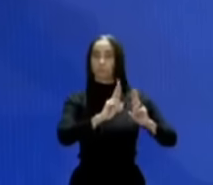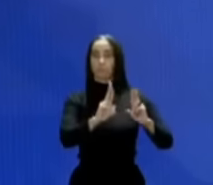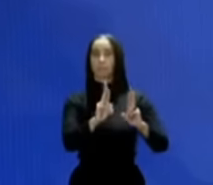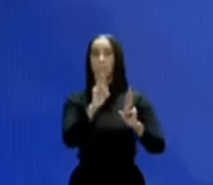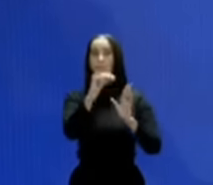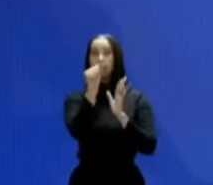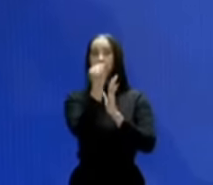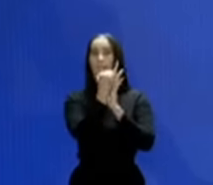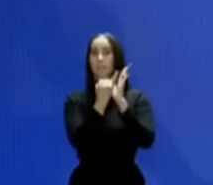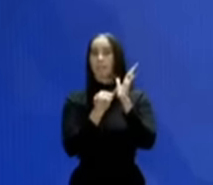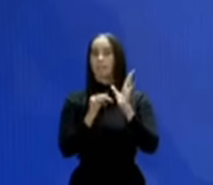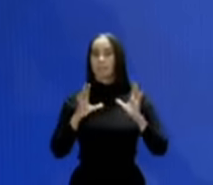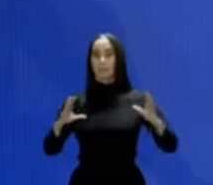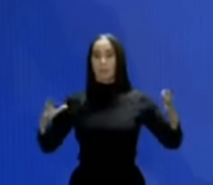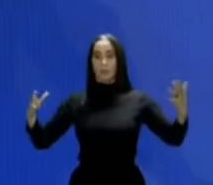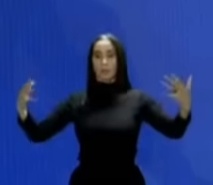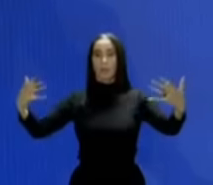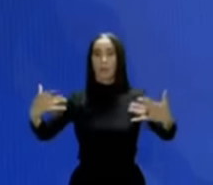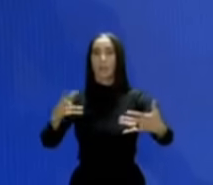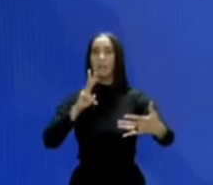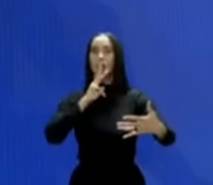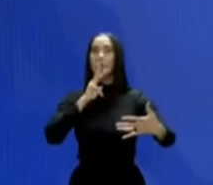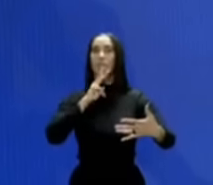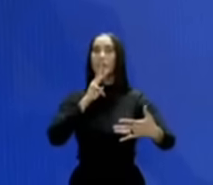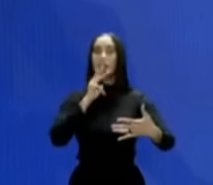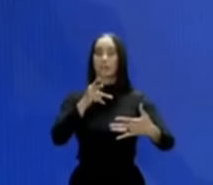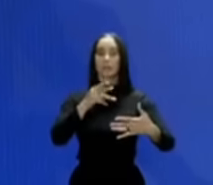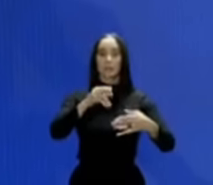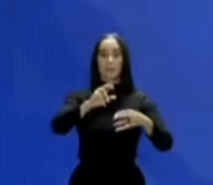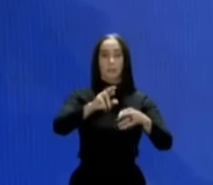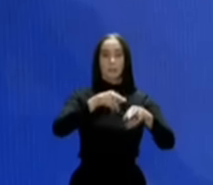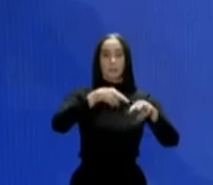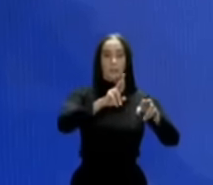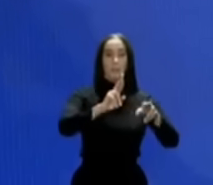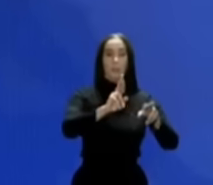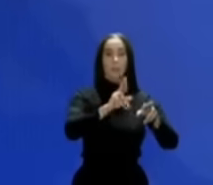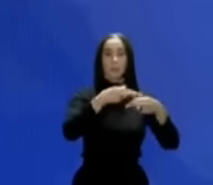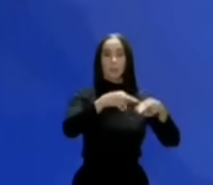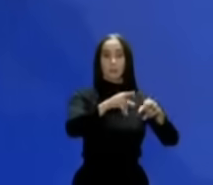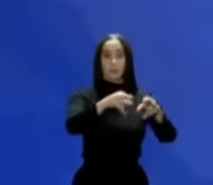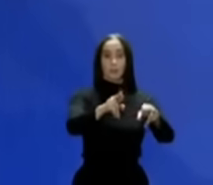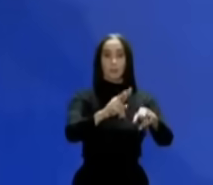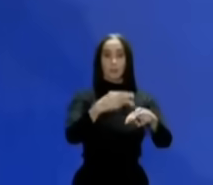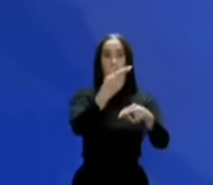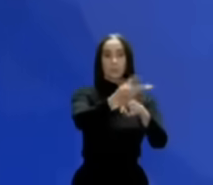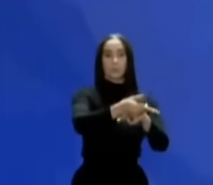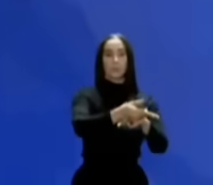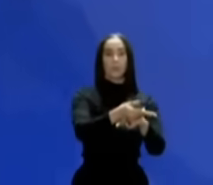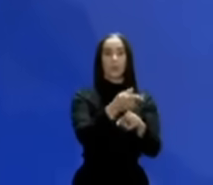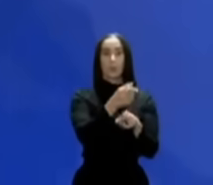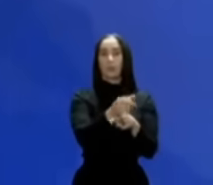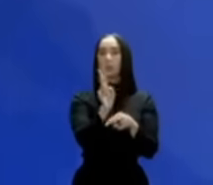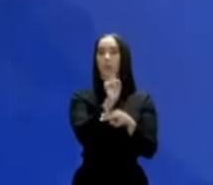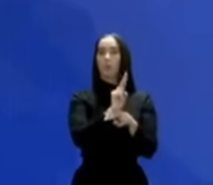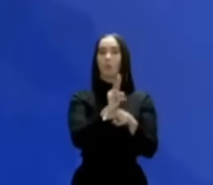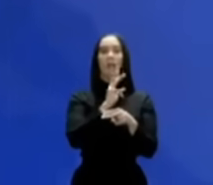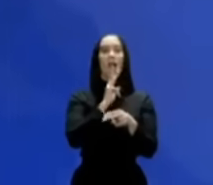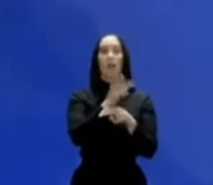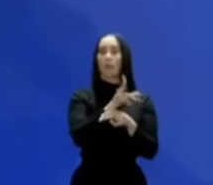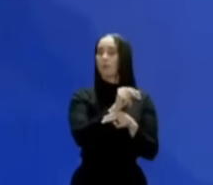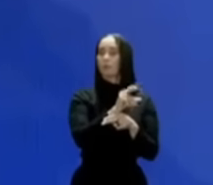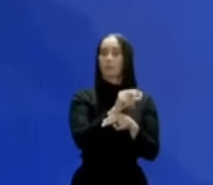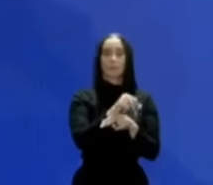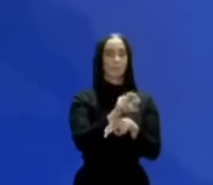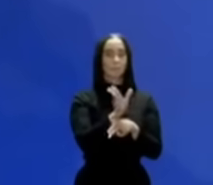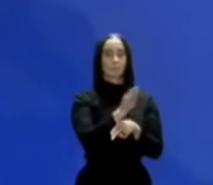el diseño de la presa de Artibonite, como es el río principal que va a Haití, no vamos a utilizar el agua y